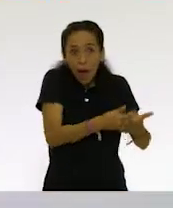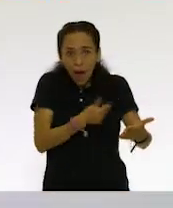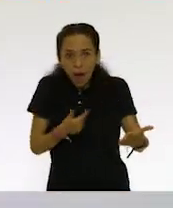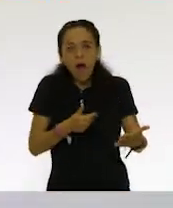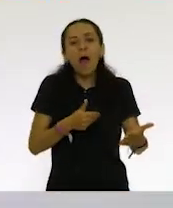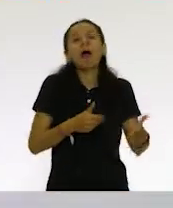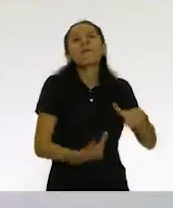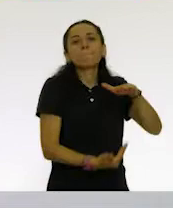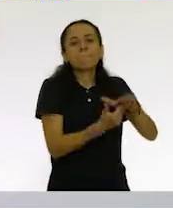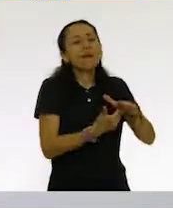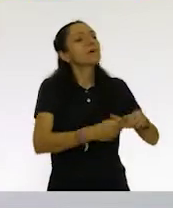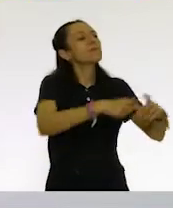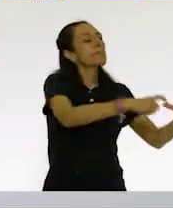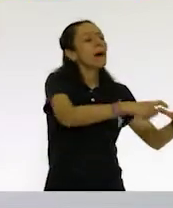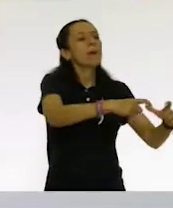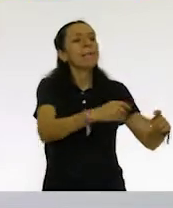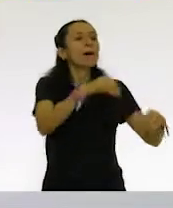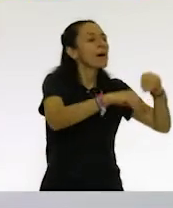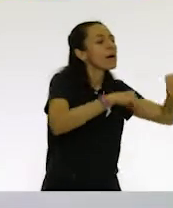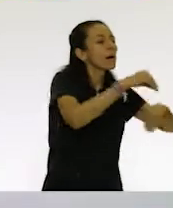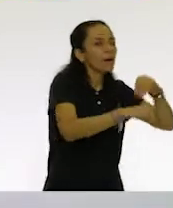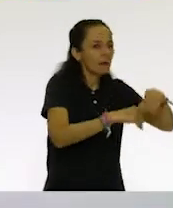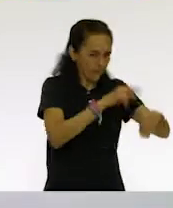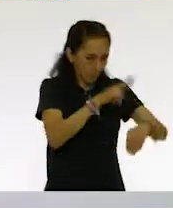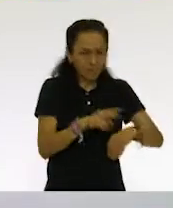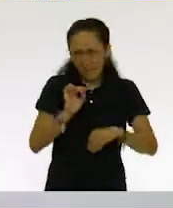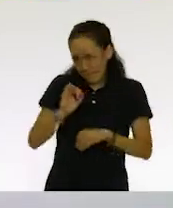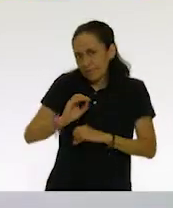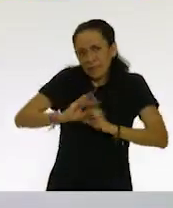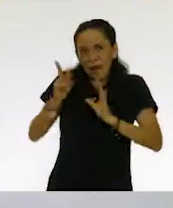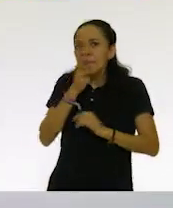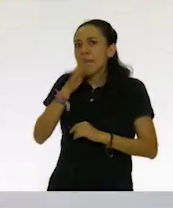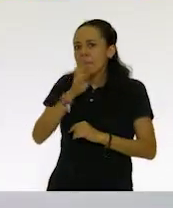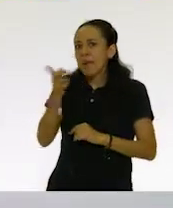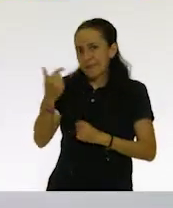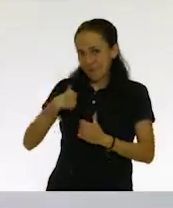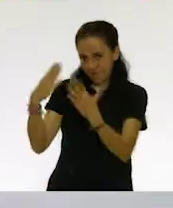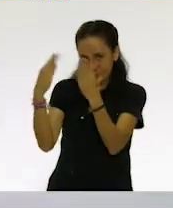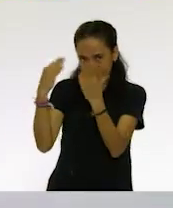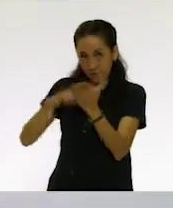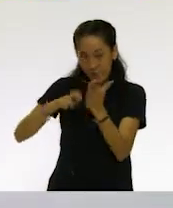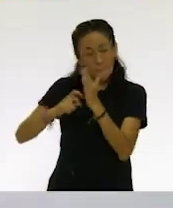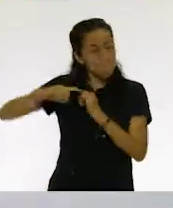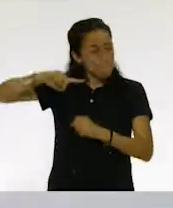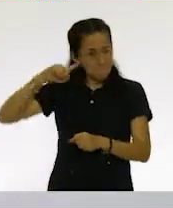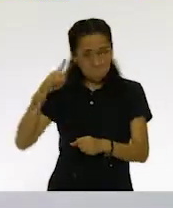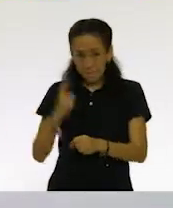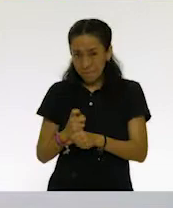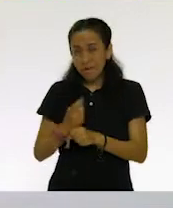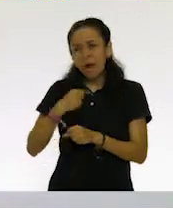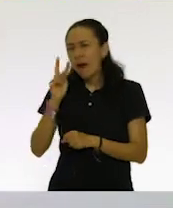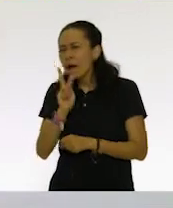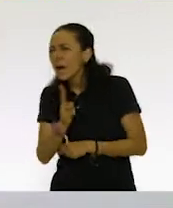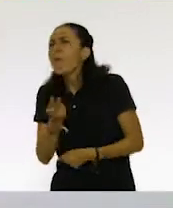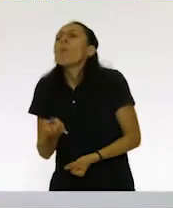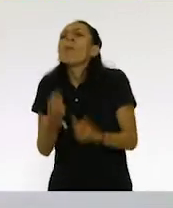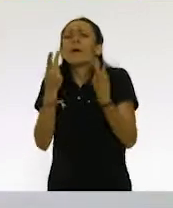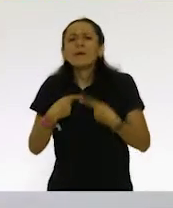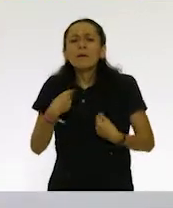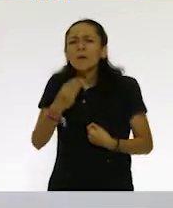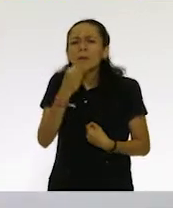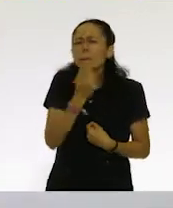cómo hacerlo. Primero, tenía que contar cuántas personas íbamos a comer. Y después, contaba los